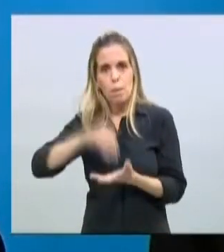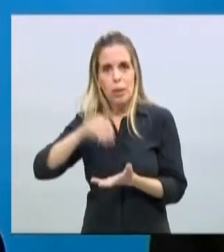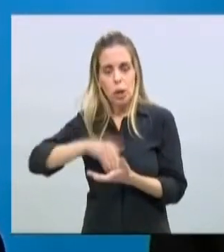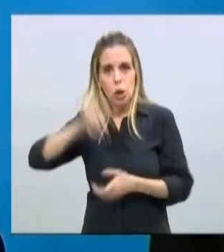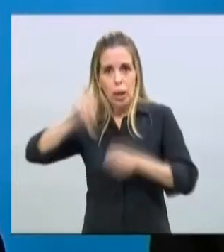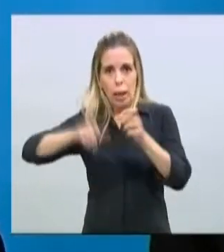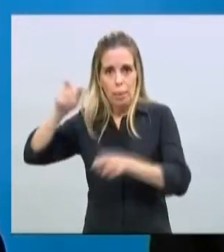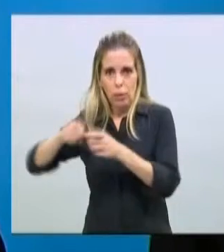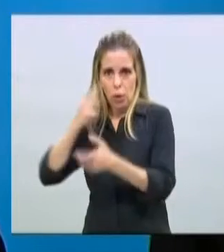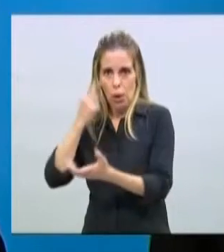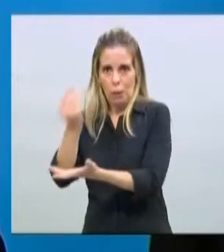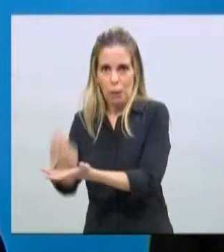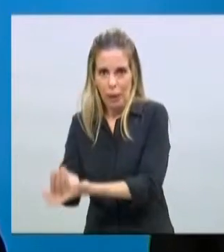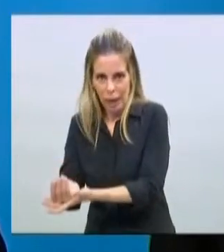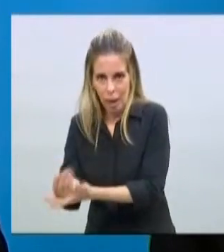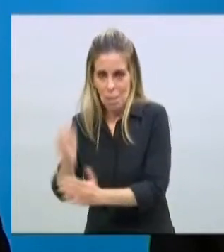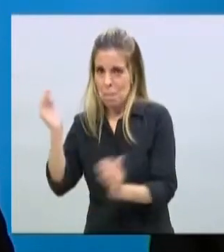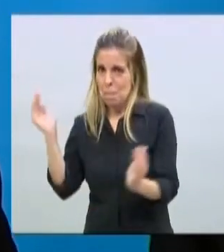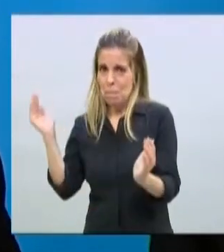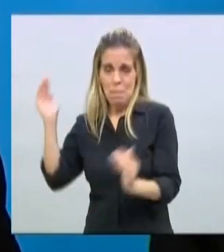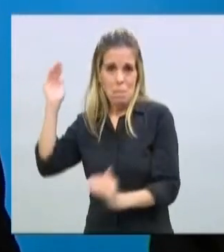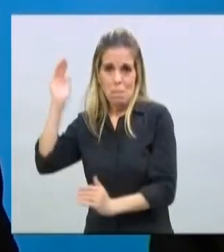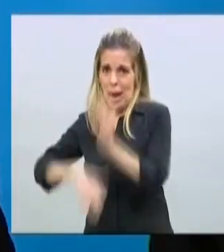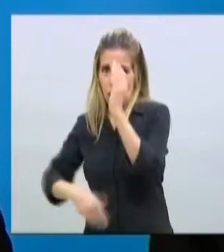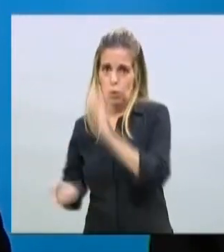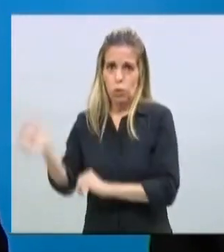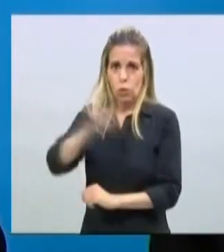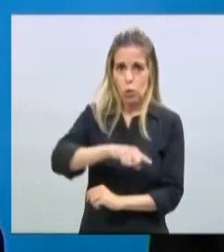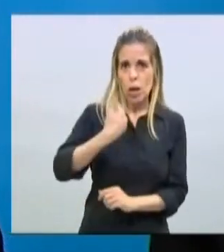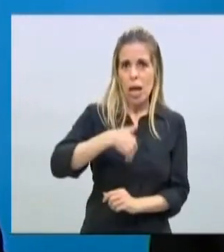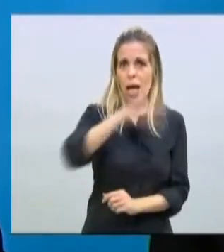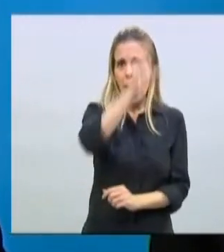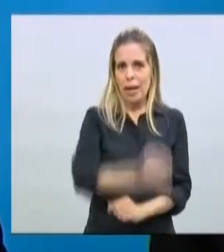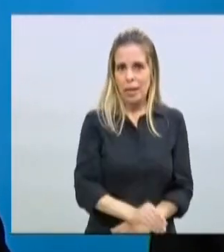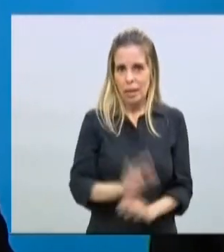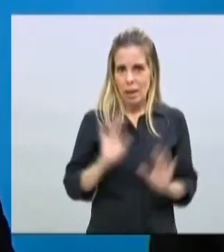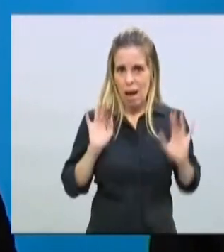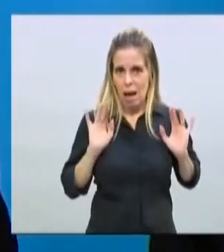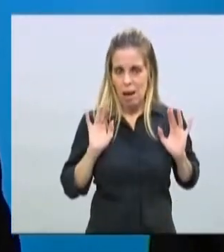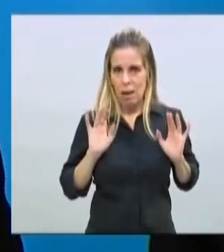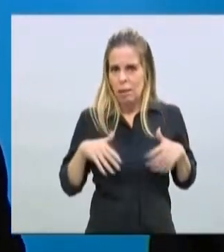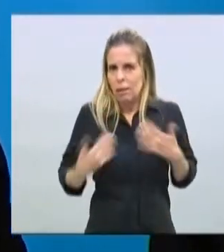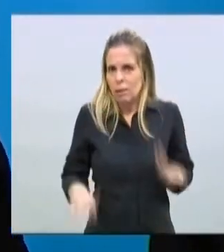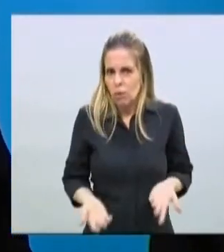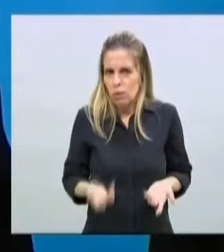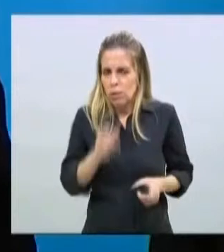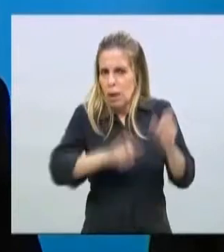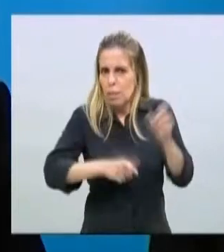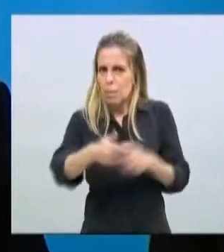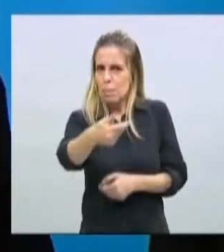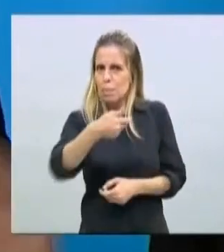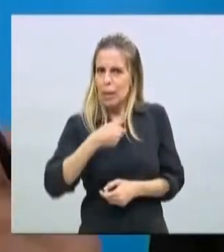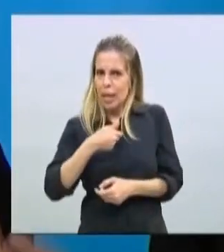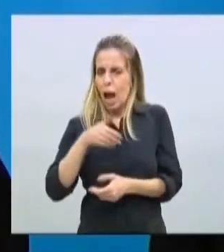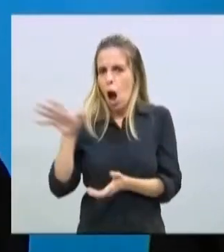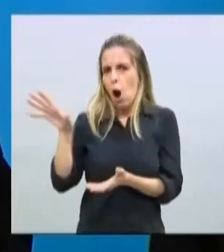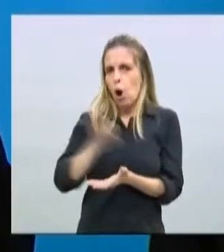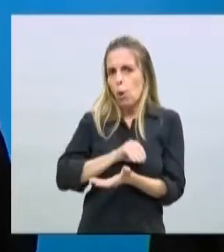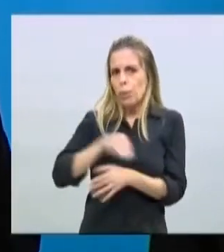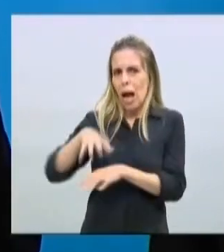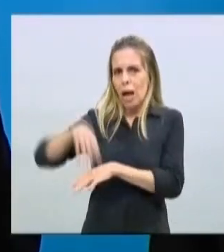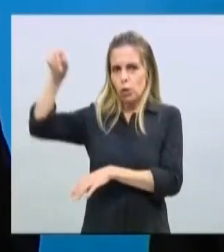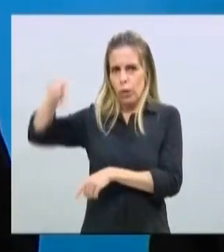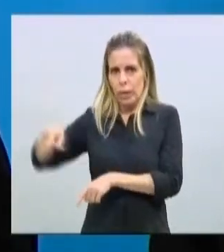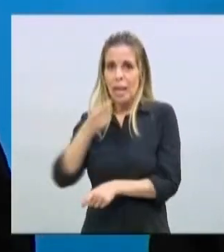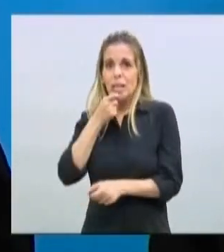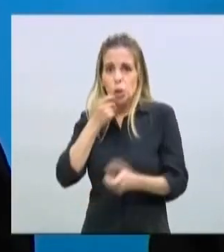habitantes de lo que la Argentina tiene. Es decir, que lo que me están proponiendo es que si de haber seguido el ejemplo